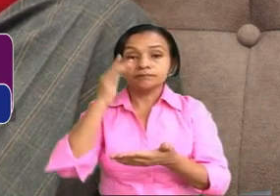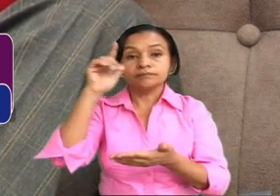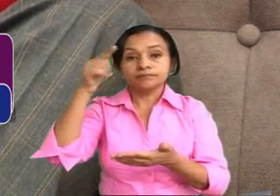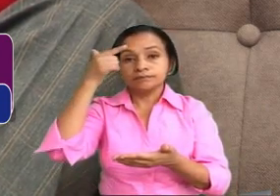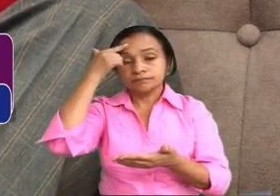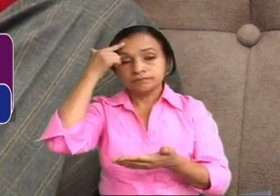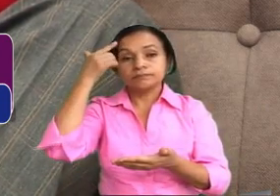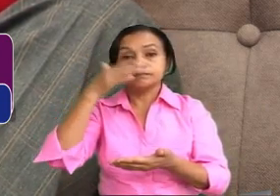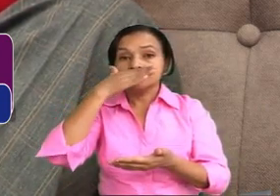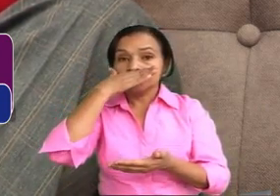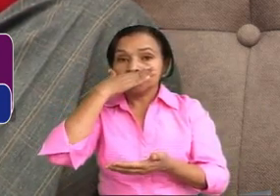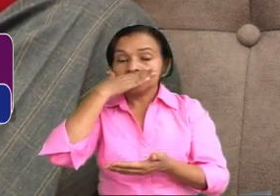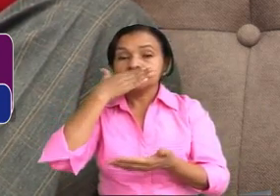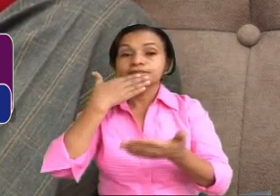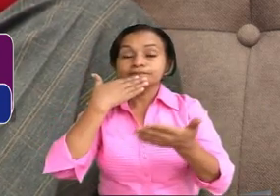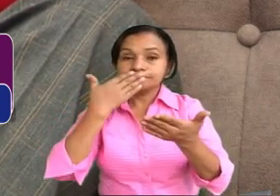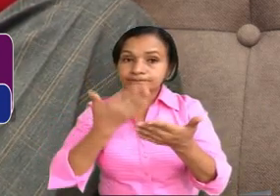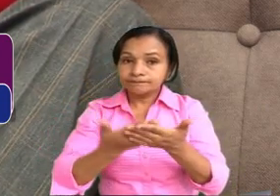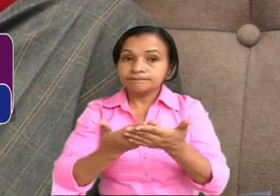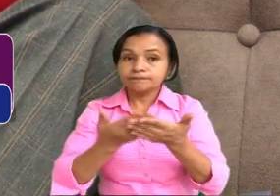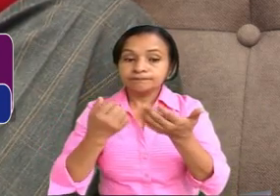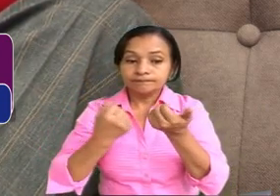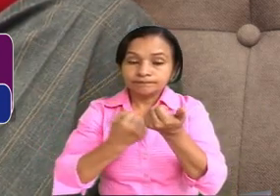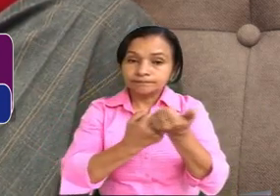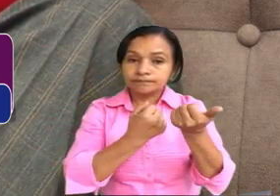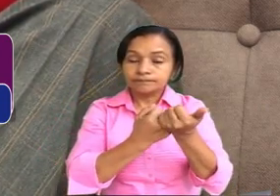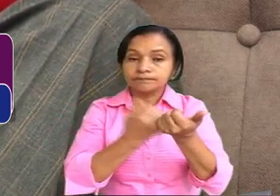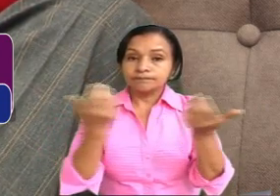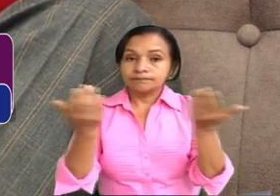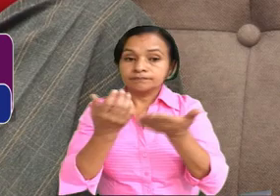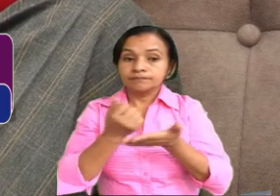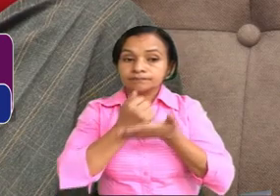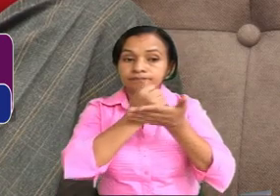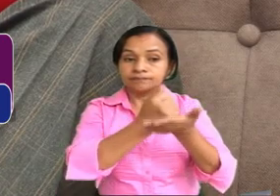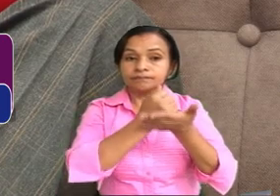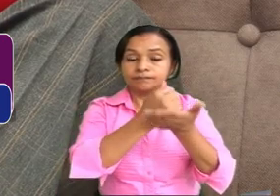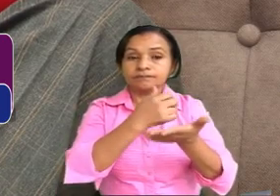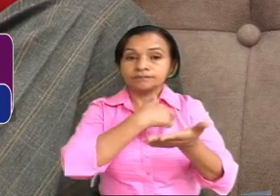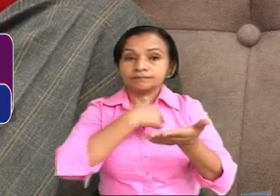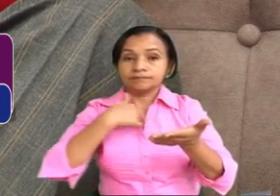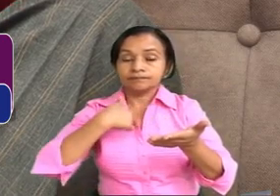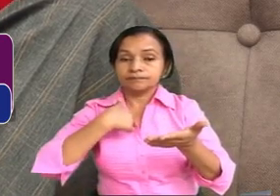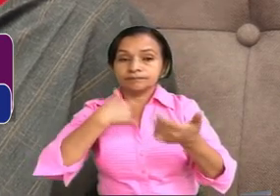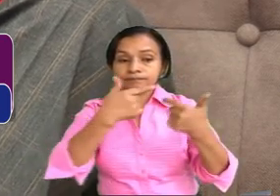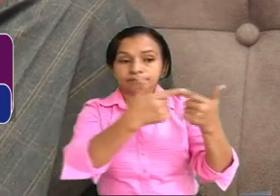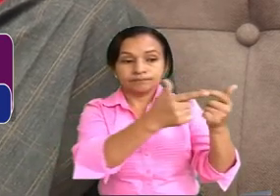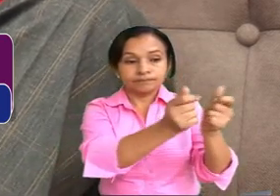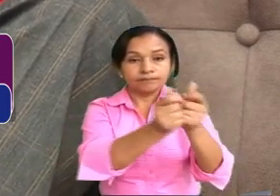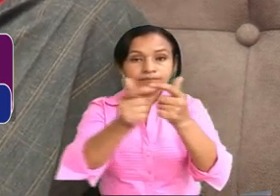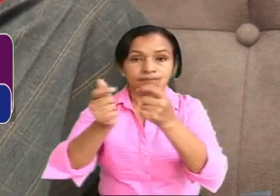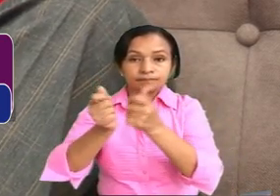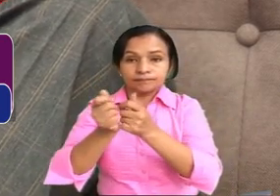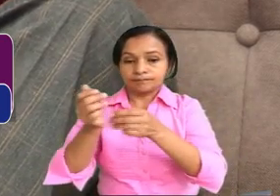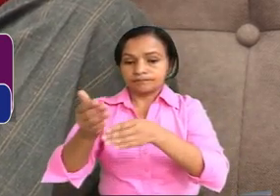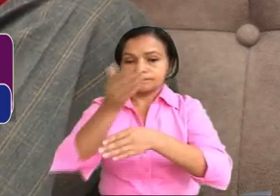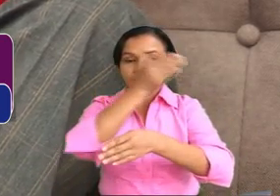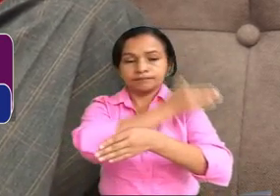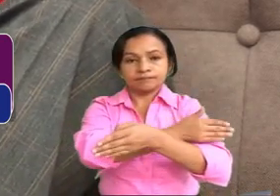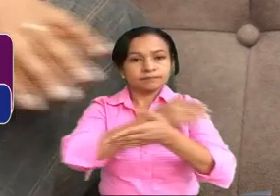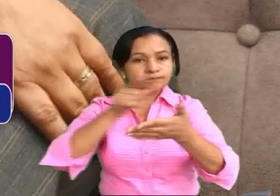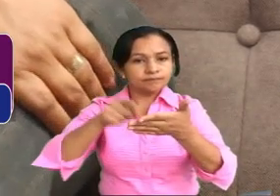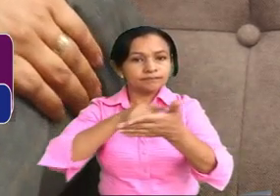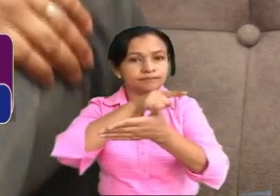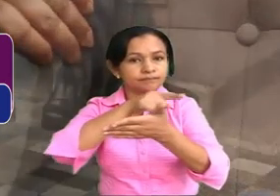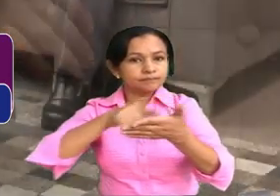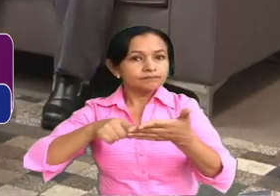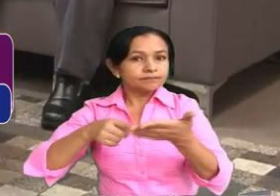revolución popular sandinista, de cómo ellos vinieron, hacen sus estructuras, acabamos de pasar las elecciones.